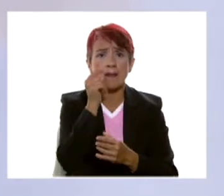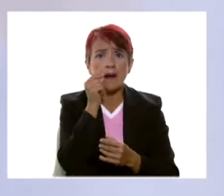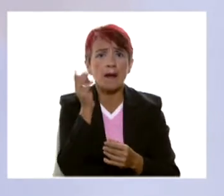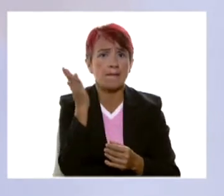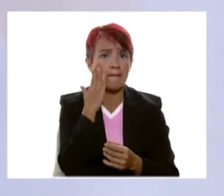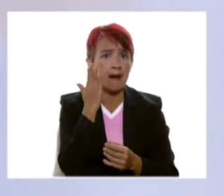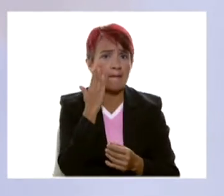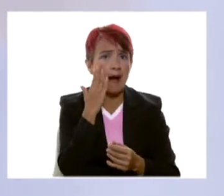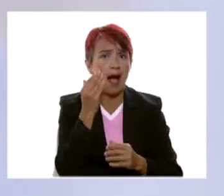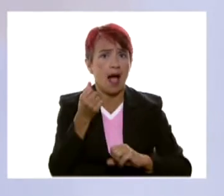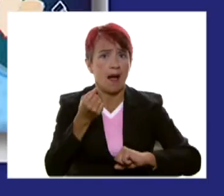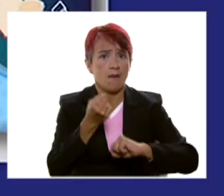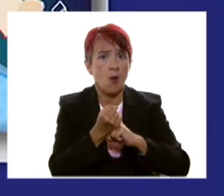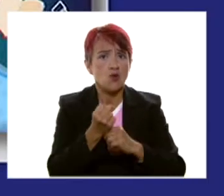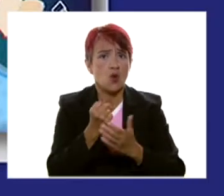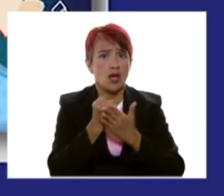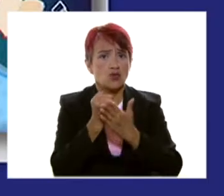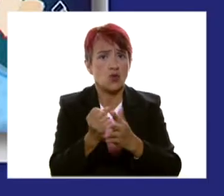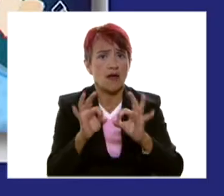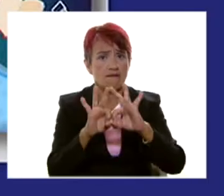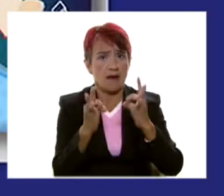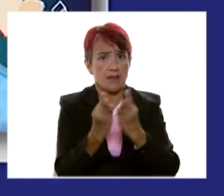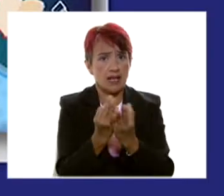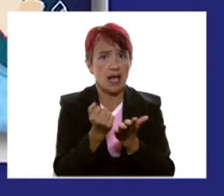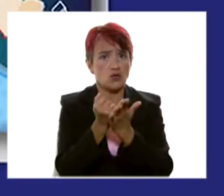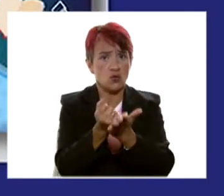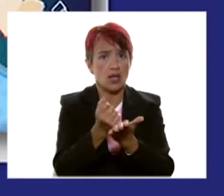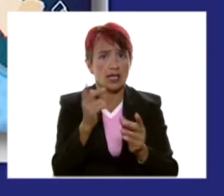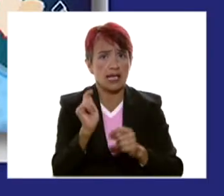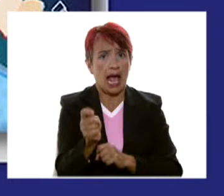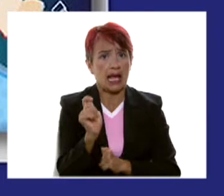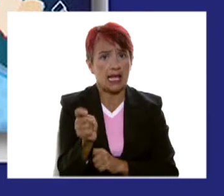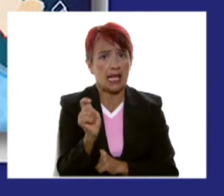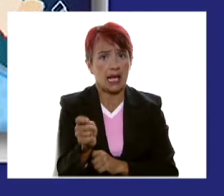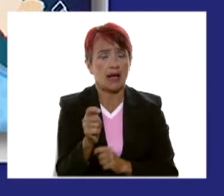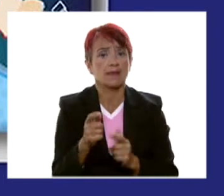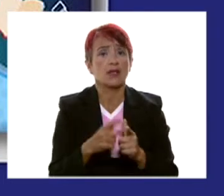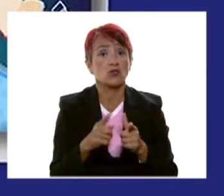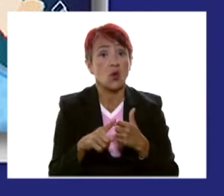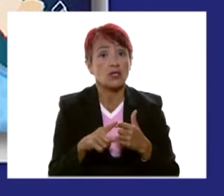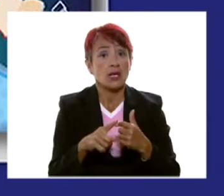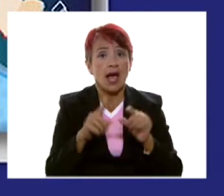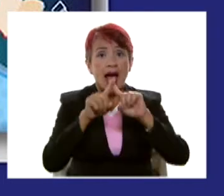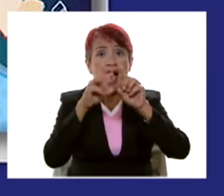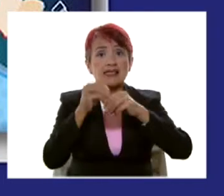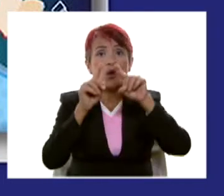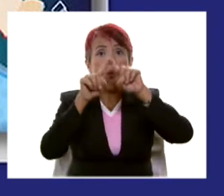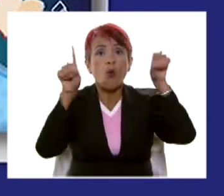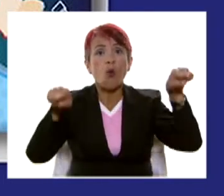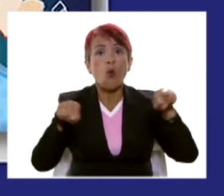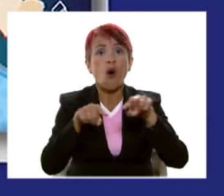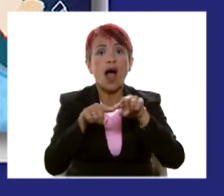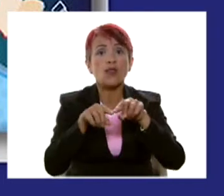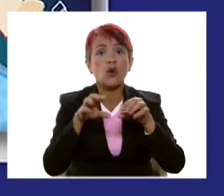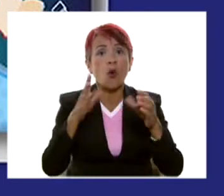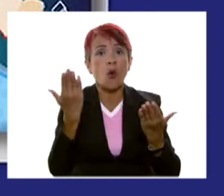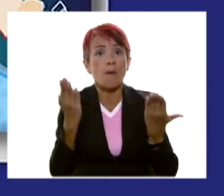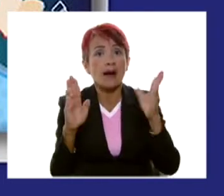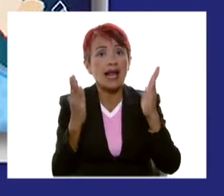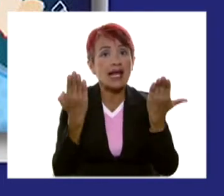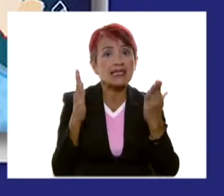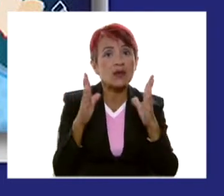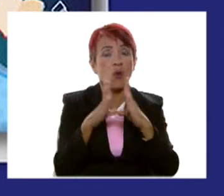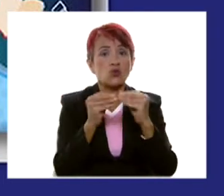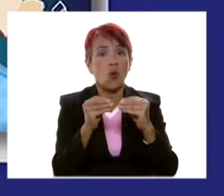del hogar para que así pues la actividad quede de manera positiva. ¿Qué va a realizar primer año? Va a realizar un cuadro comparativo donde se escriban 3 hechos y